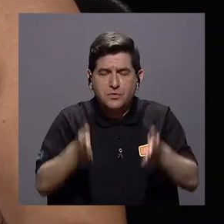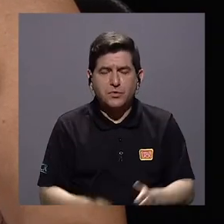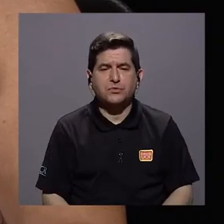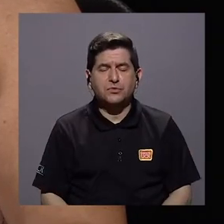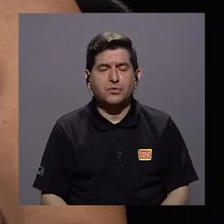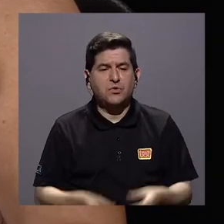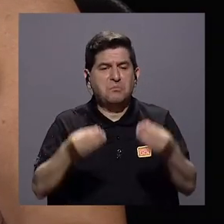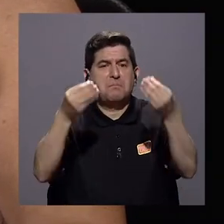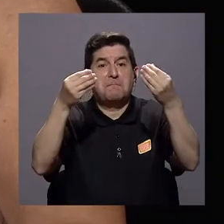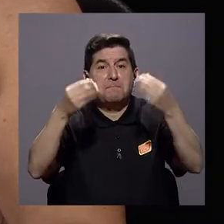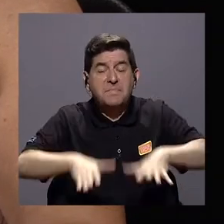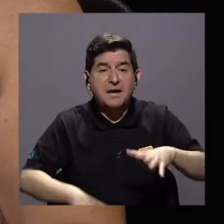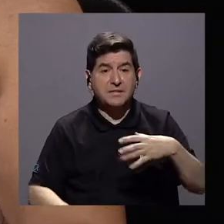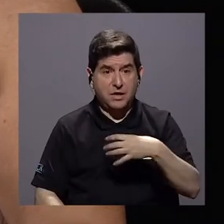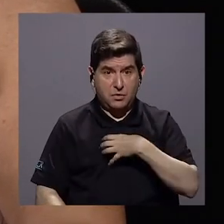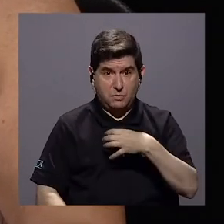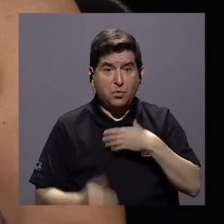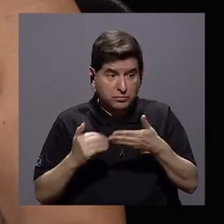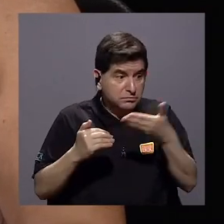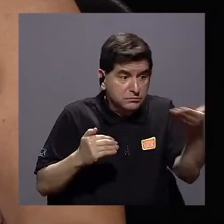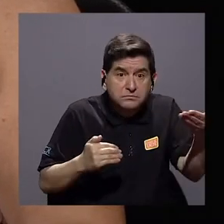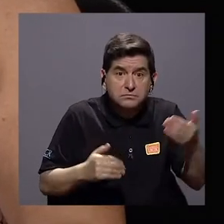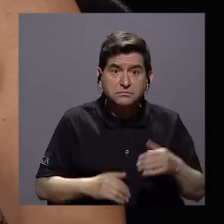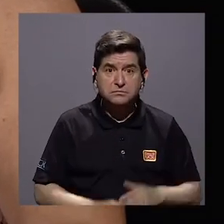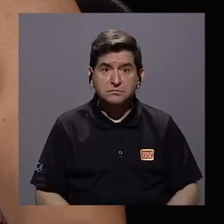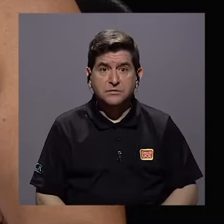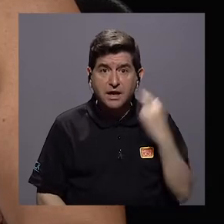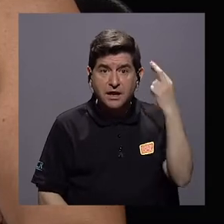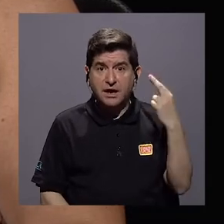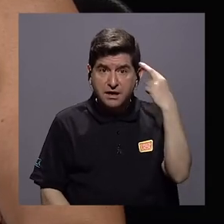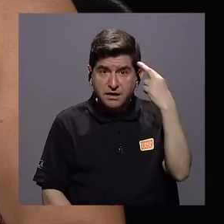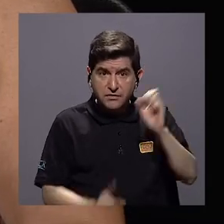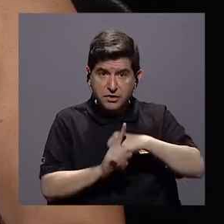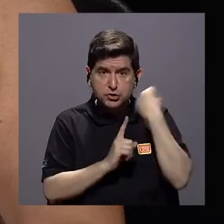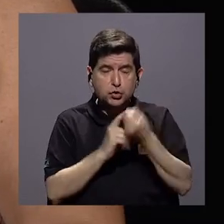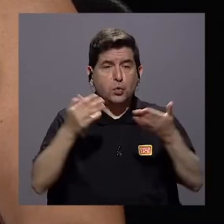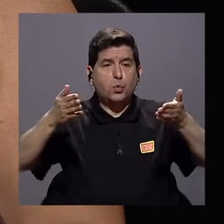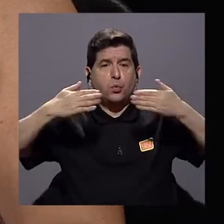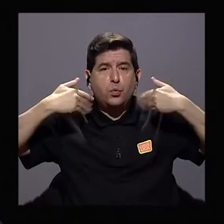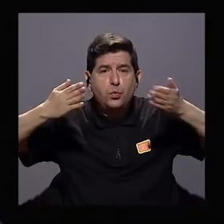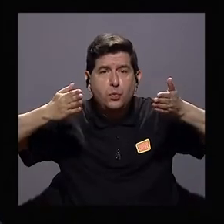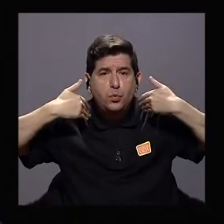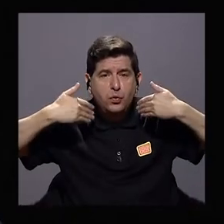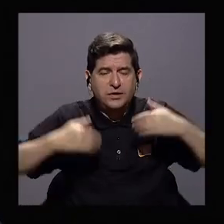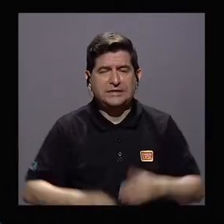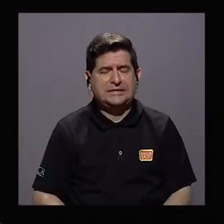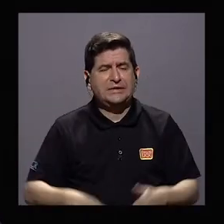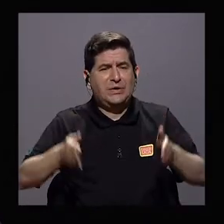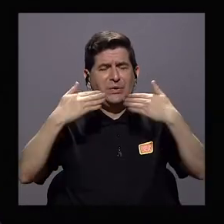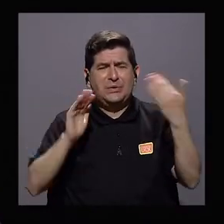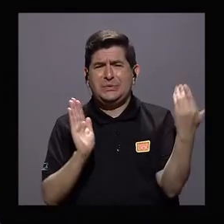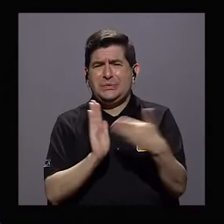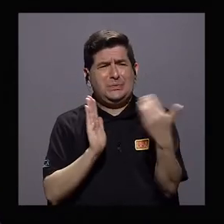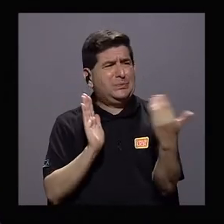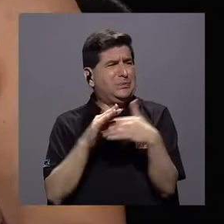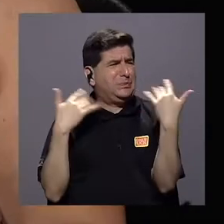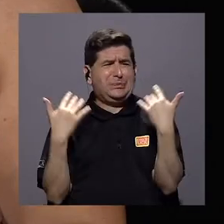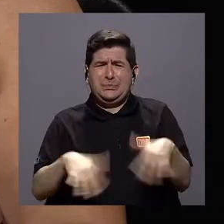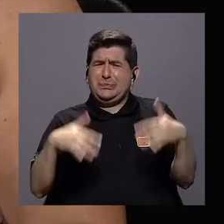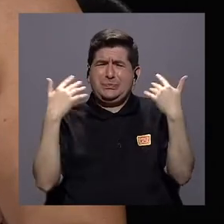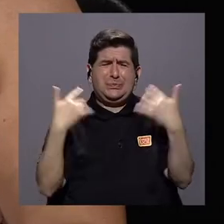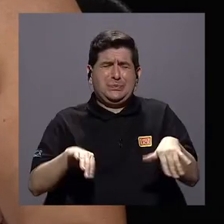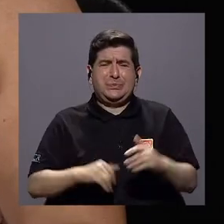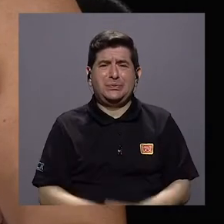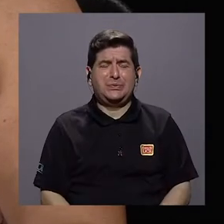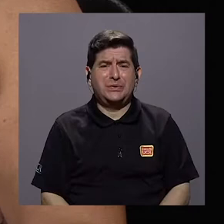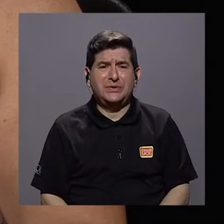perdido inclusive su patrimonio por cuestiones climáticas. El clima ha afectado muchísimo.